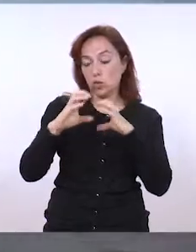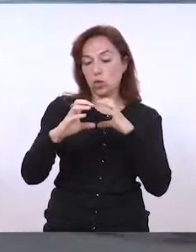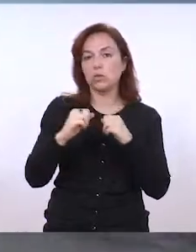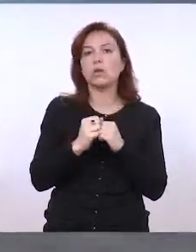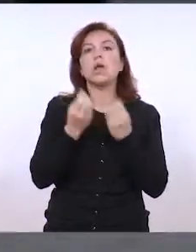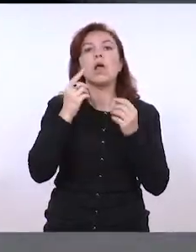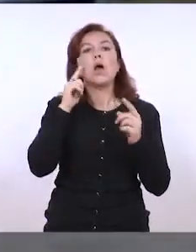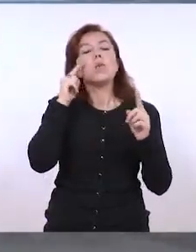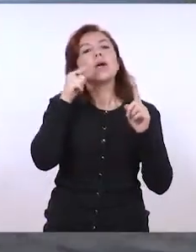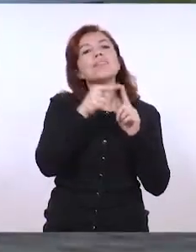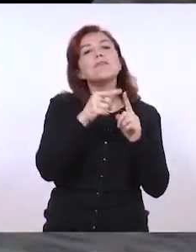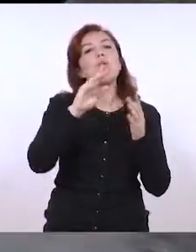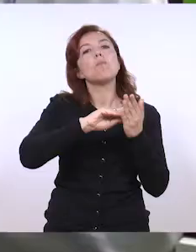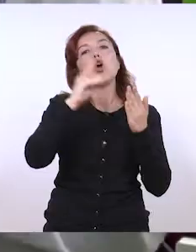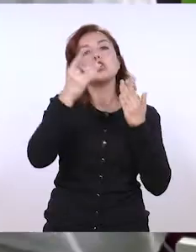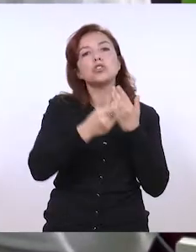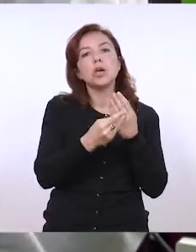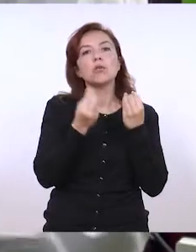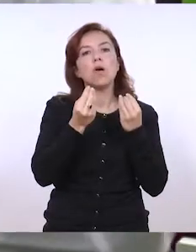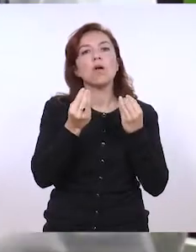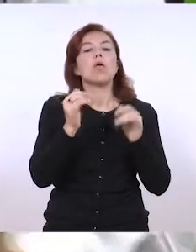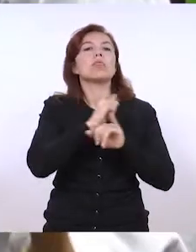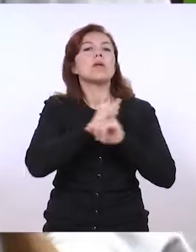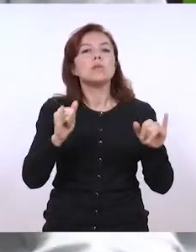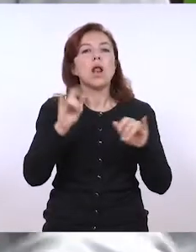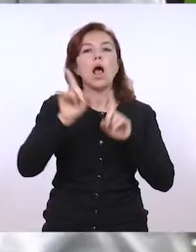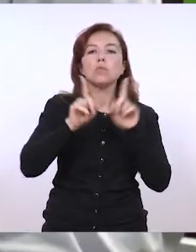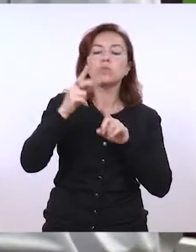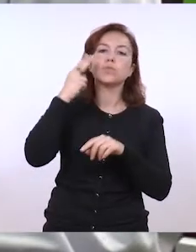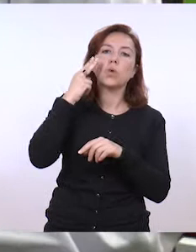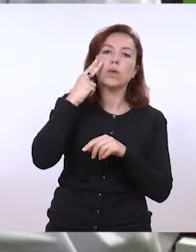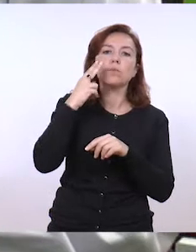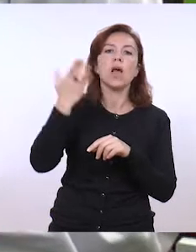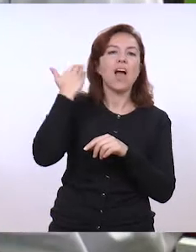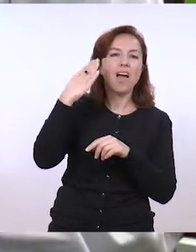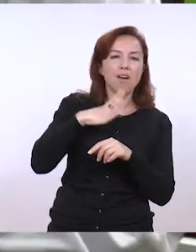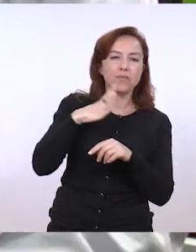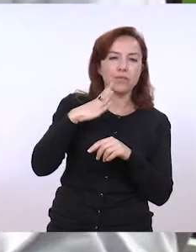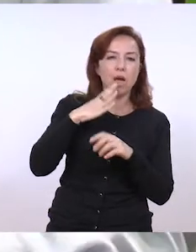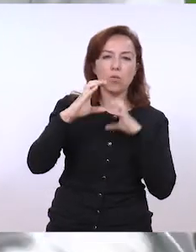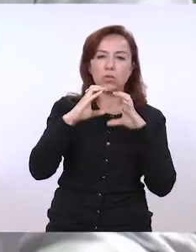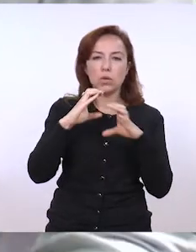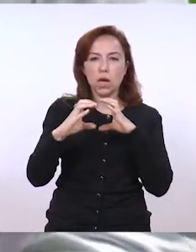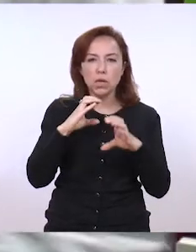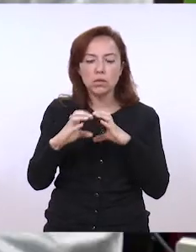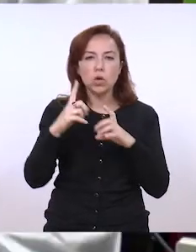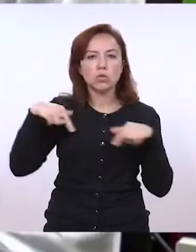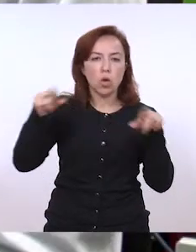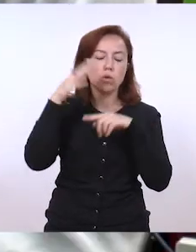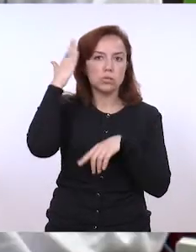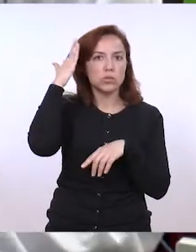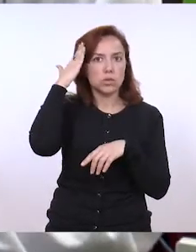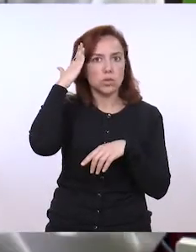La meta del proyecto original era acabar con un flagelo que tenía la policía en aquel momento, que además es de público